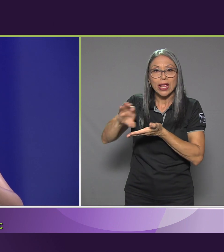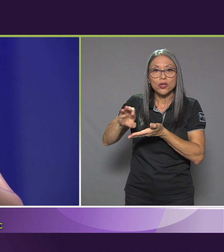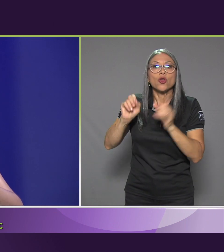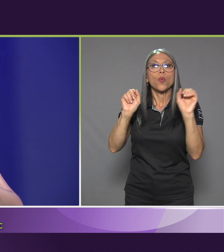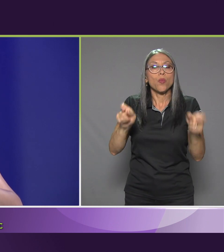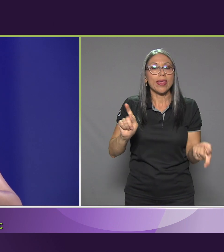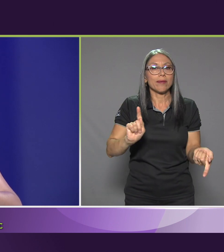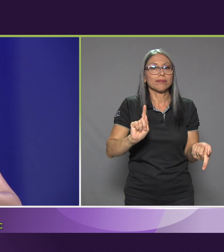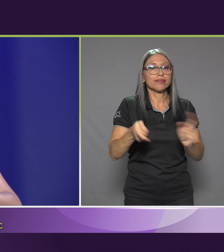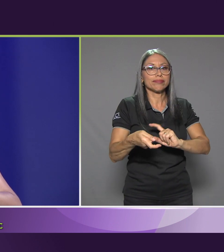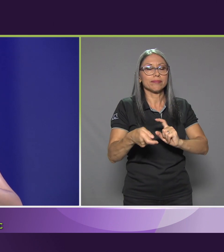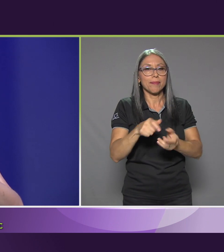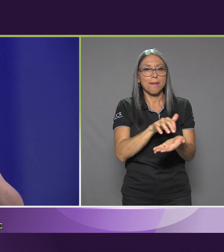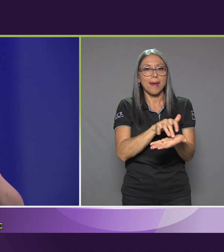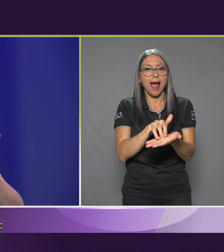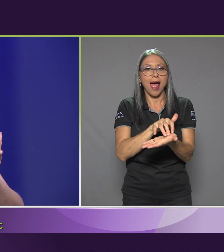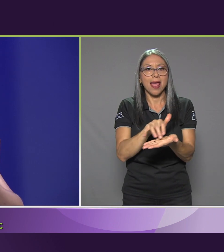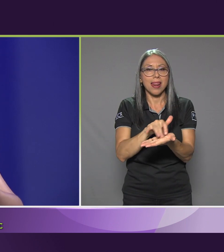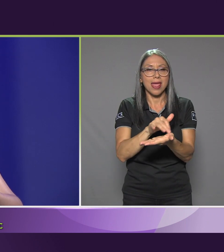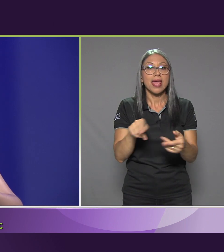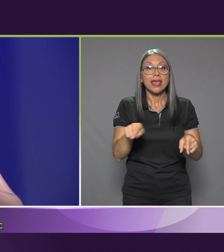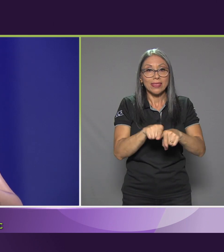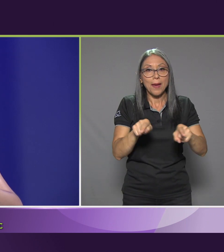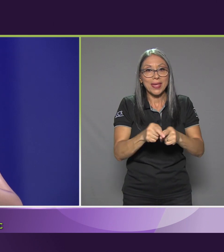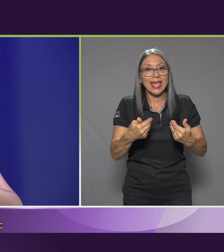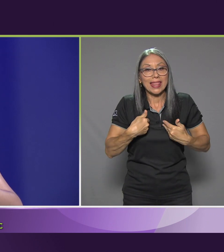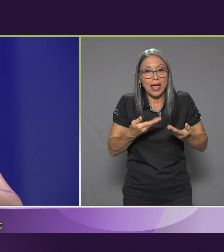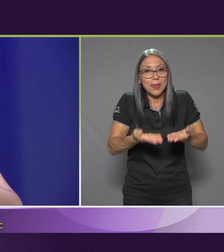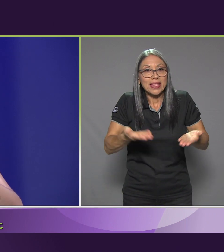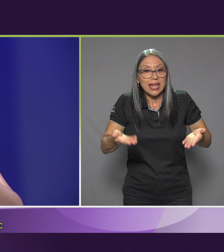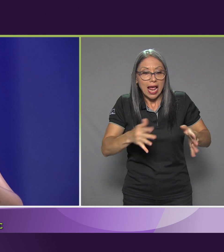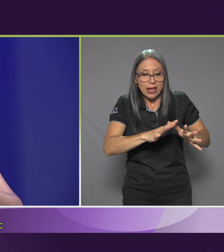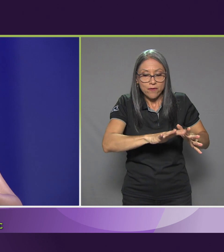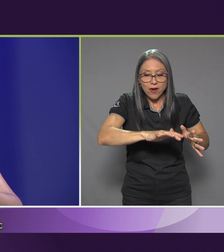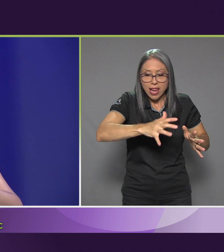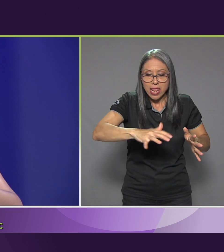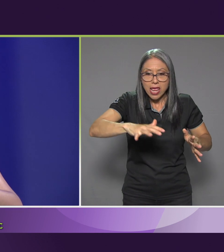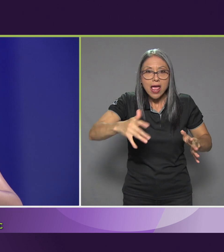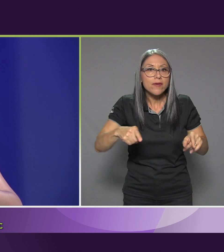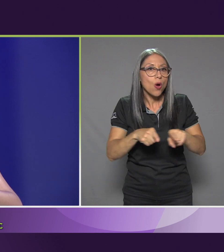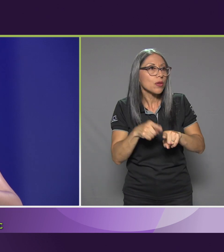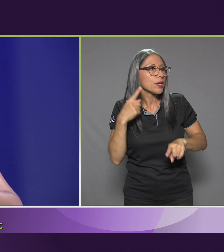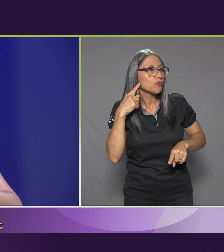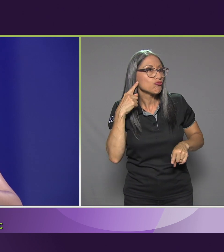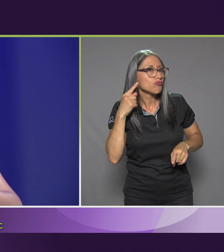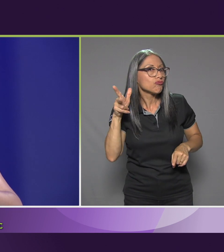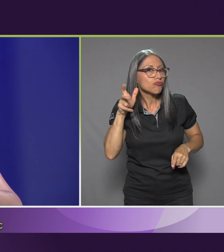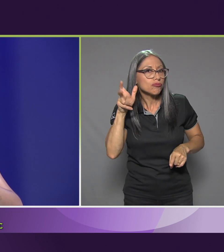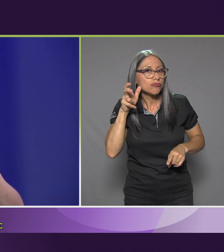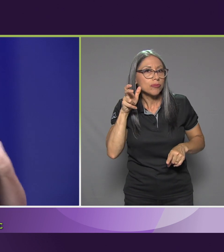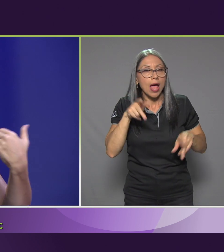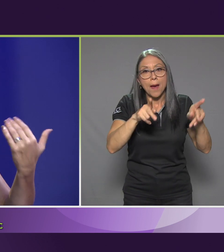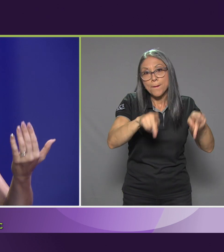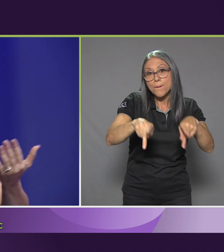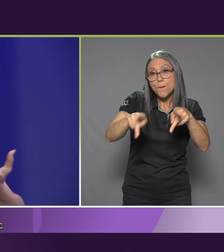estar en Braille, que tengan unos recursos en relieve, ¿verdad?, sonoros también, para que la población pueda estar